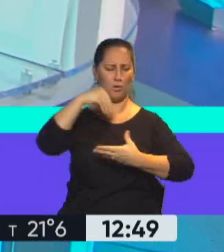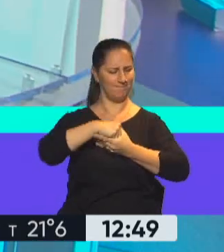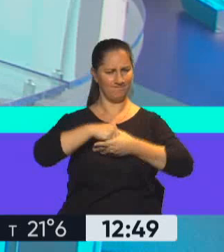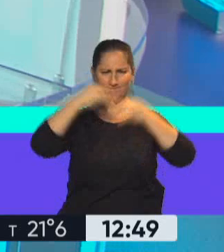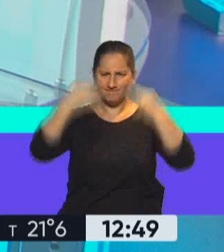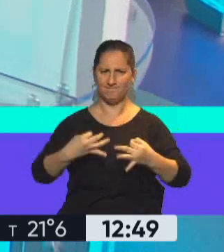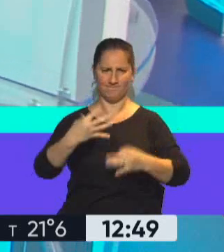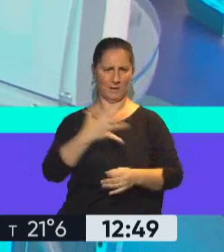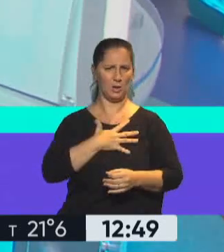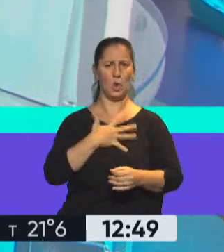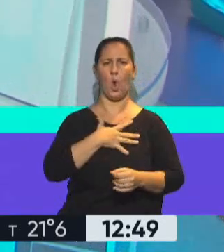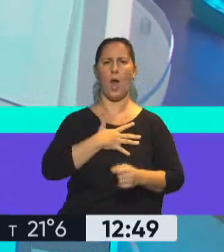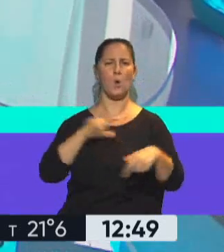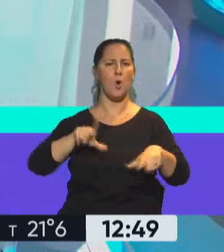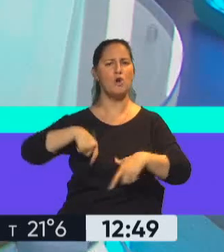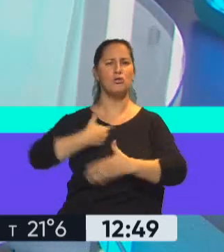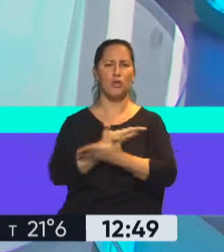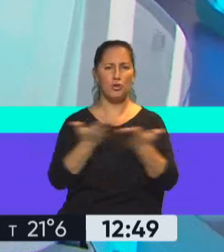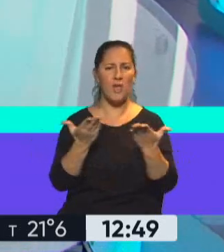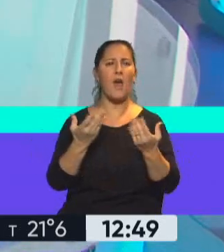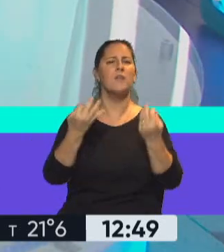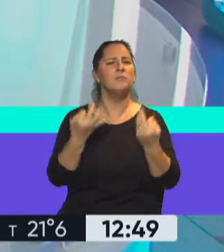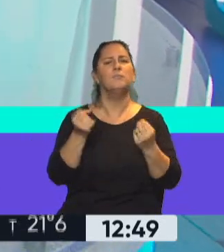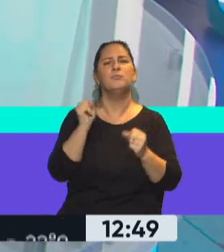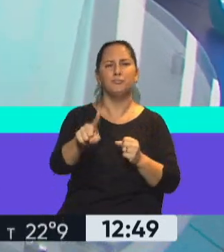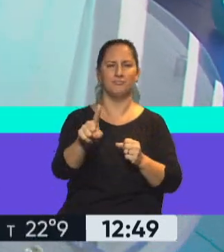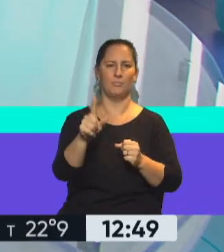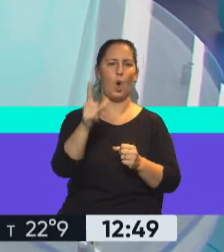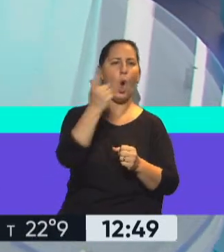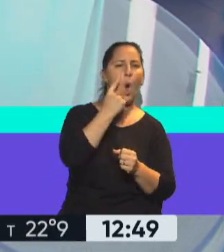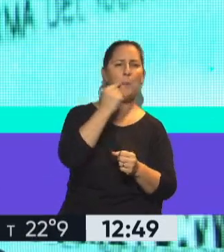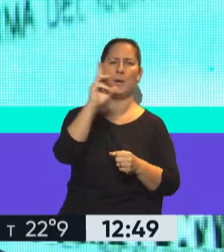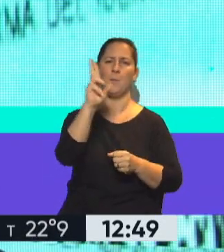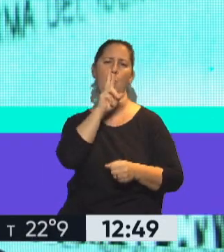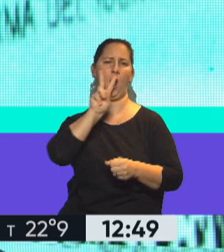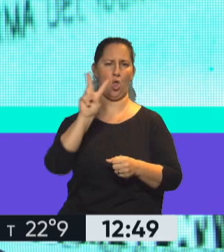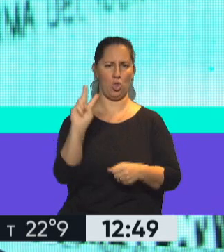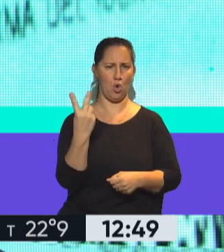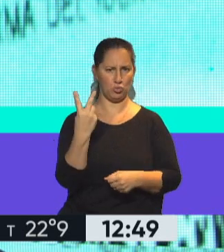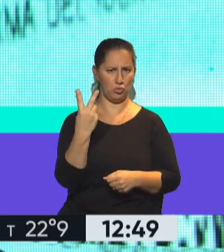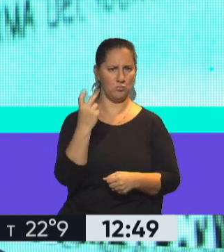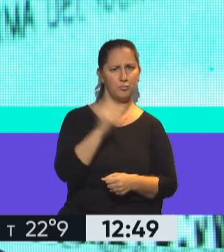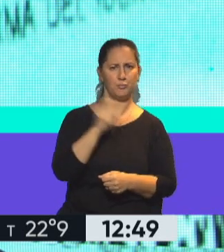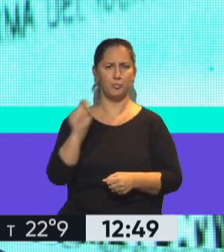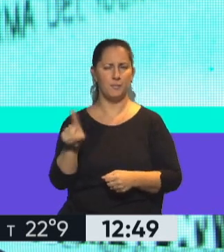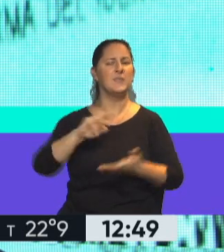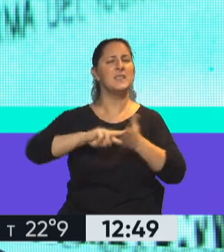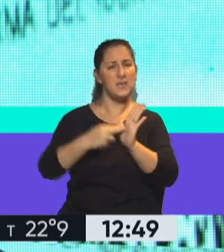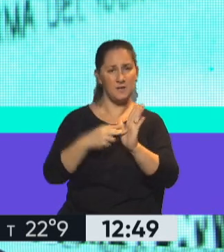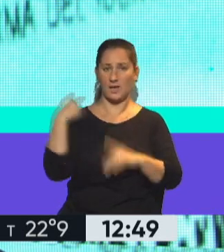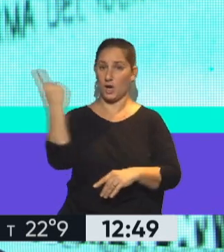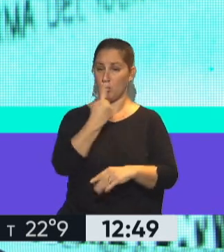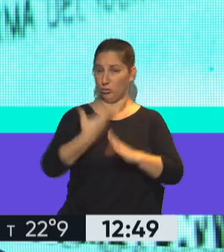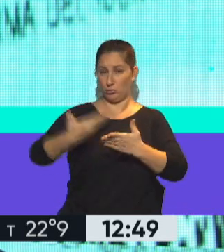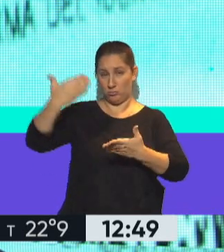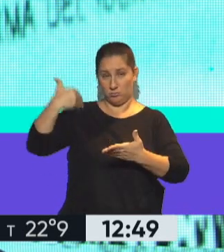personas, como individuos, como sociedad, es ese binomio varón-mujer. ¿Qué significa esto? Que bueno, desde que nacemos, o